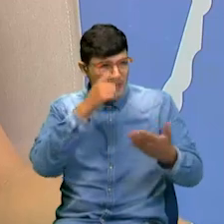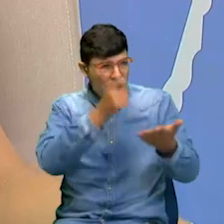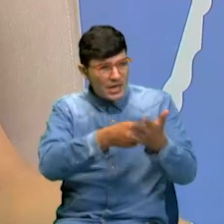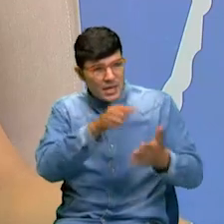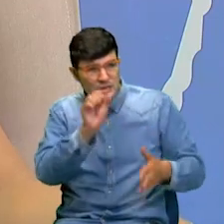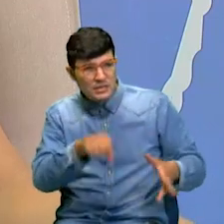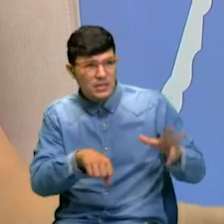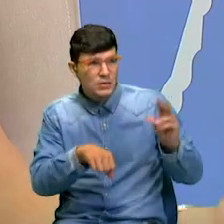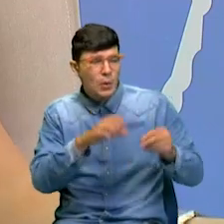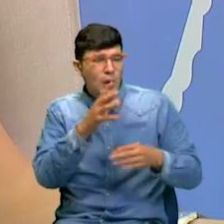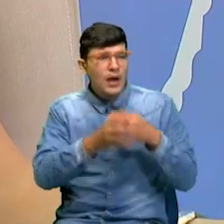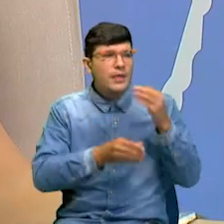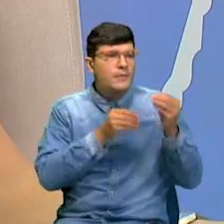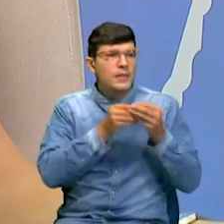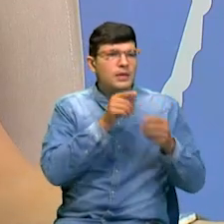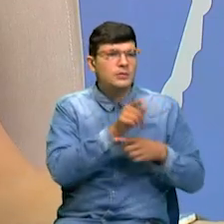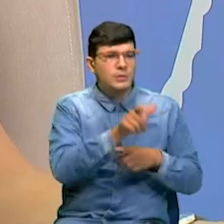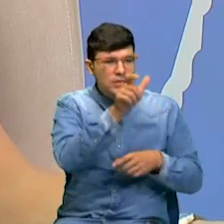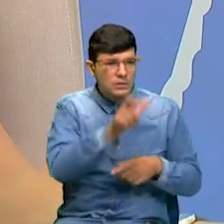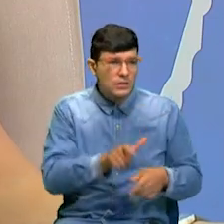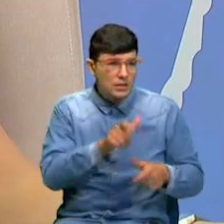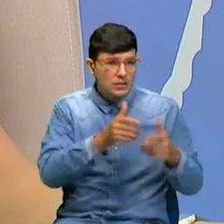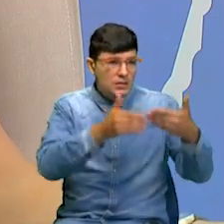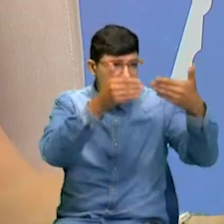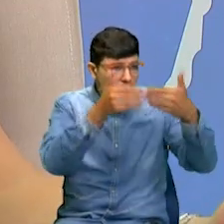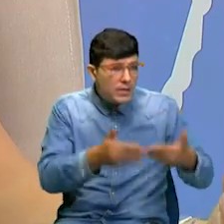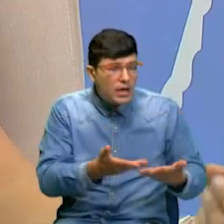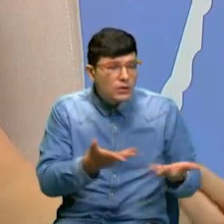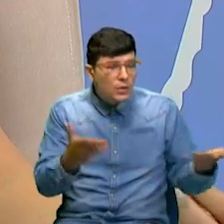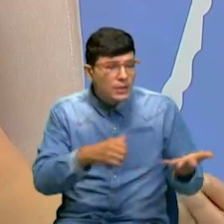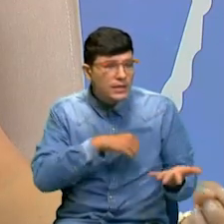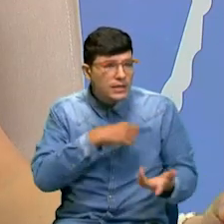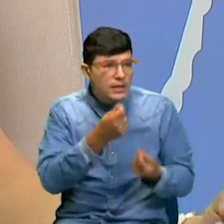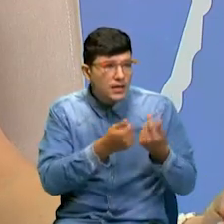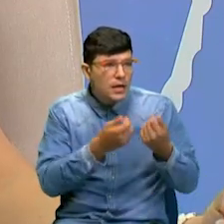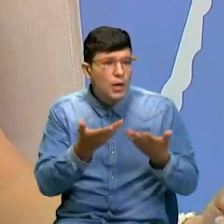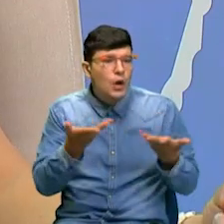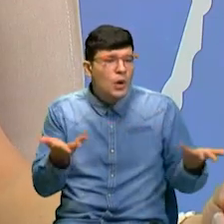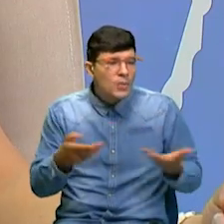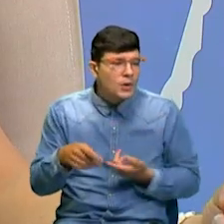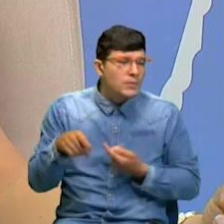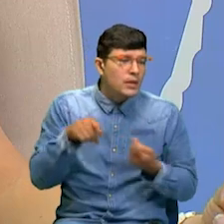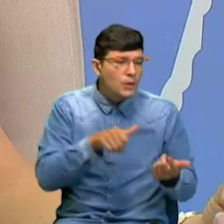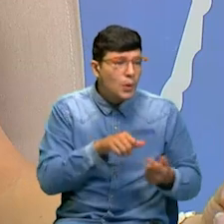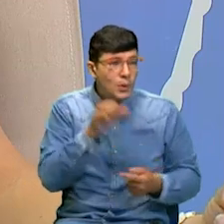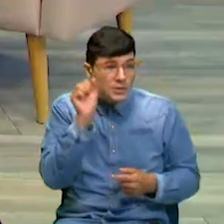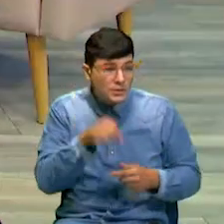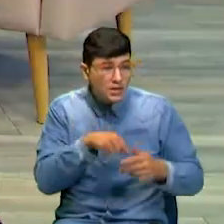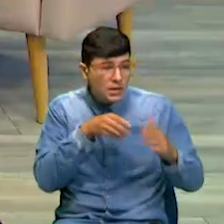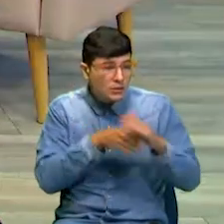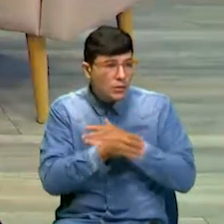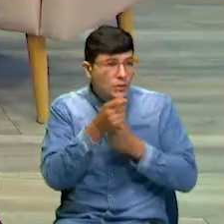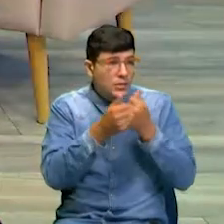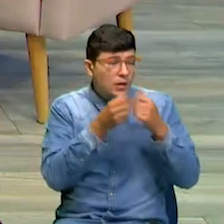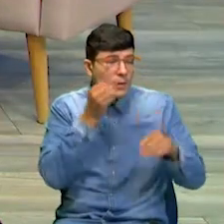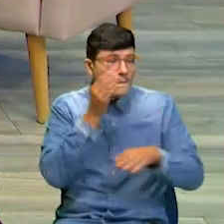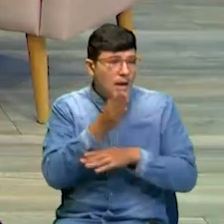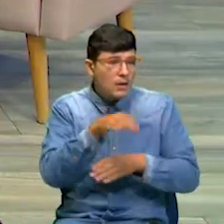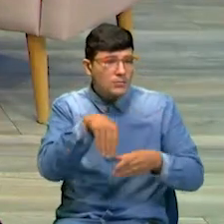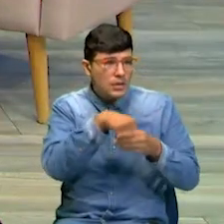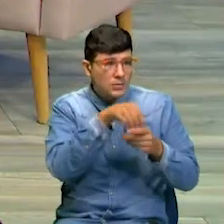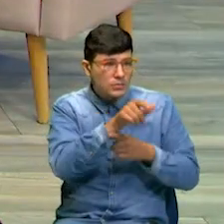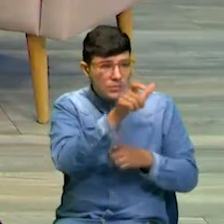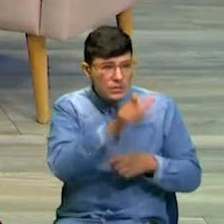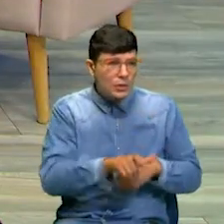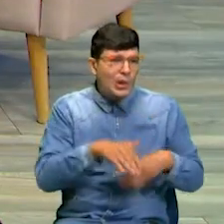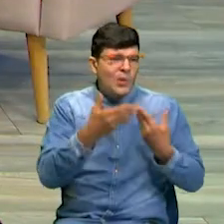no, y la persona y el discapacitado, ¿dónde tiene ese dinero, en qué lo invirtió, si efectivamente le entró el dinero a una cuenta de él,